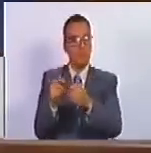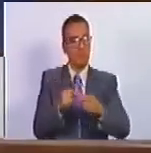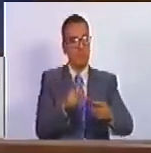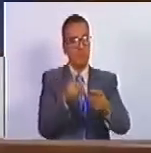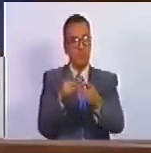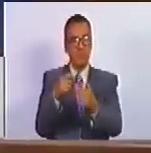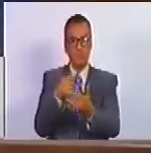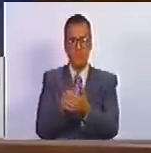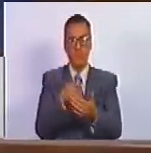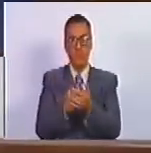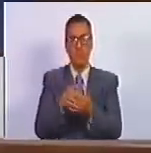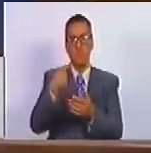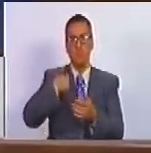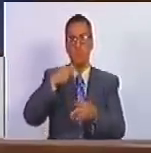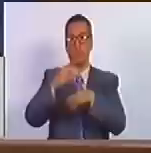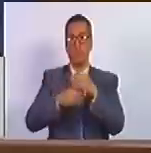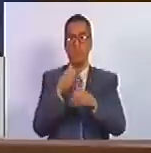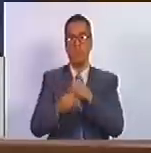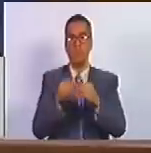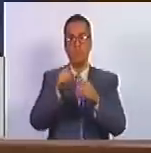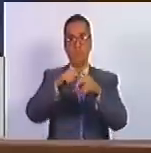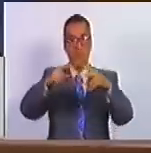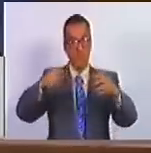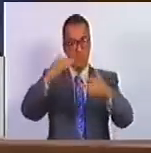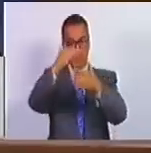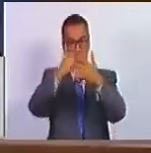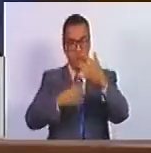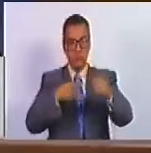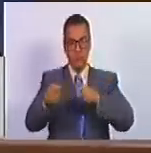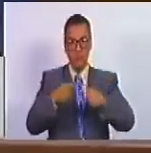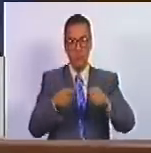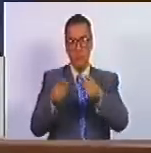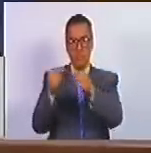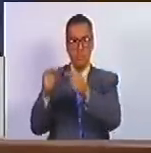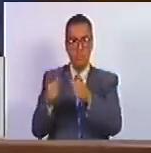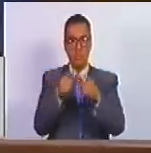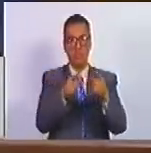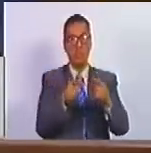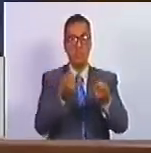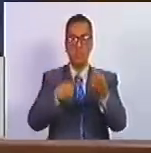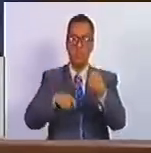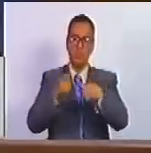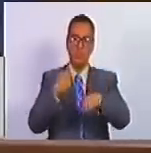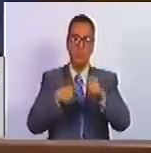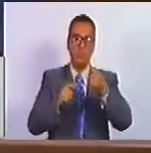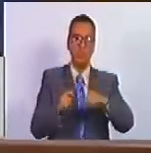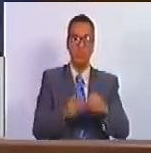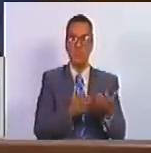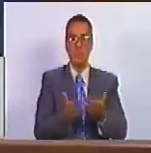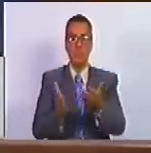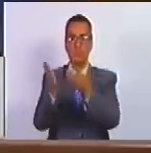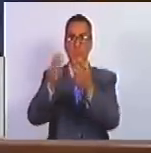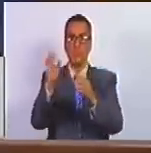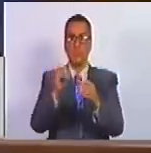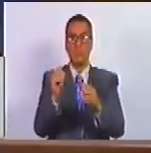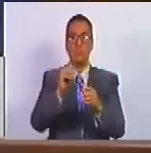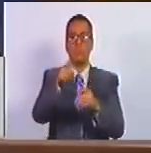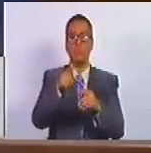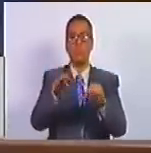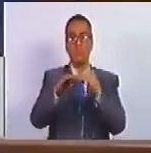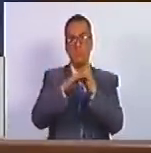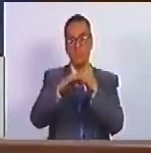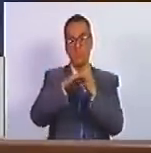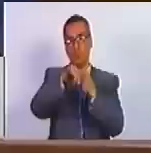y finanzas establecerá el tipo o clase de actividad económica, comercial, de servicios o índole similar